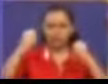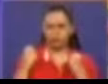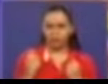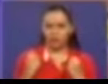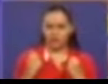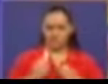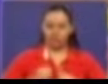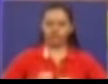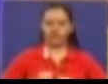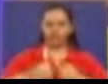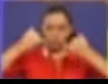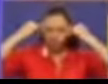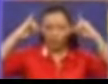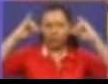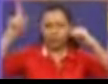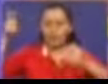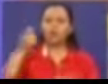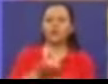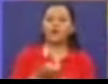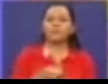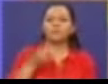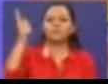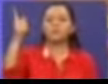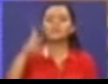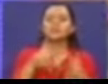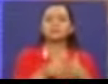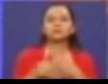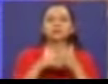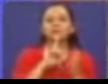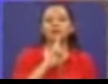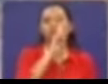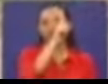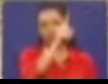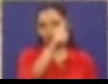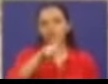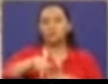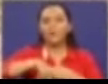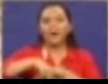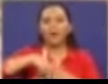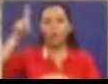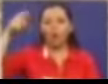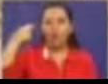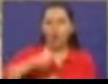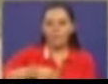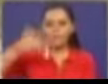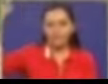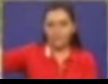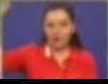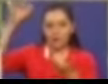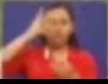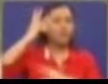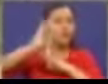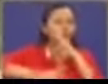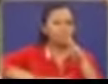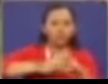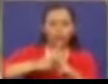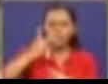de las mejores ganaderías de Estados Unidos y Paraguay, pero del 1% mejor del mundo,